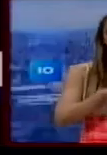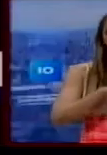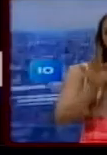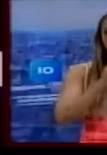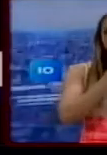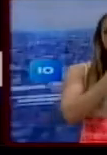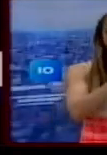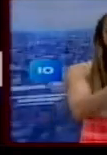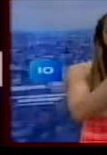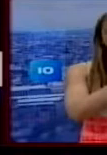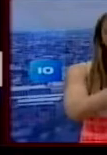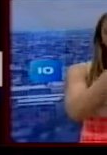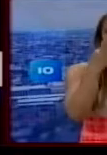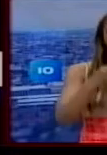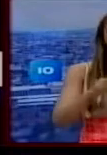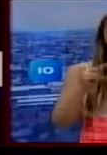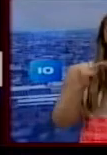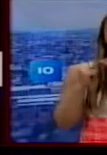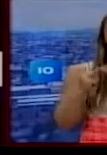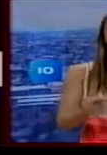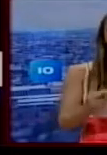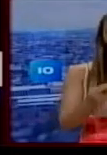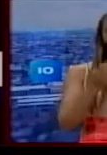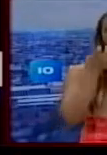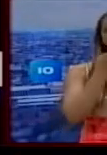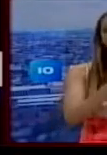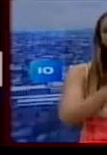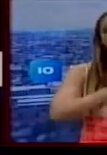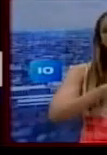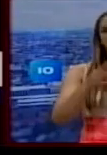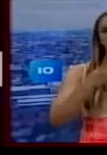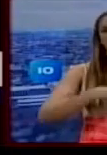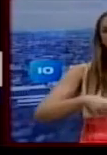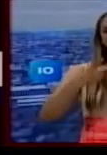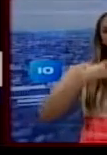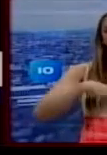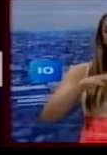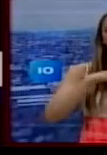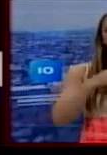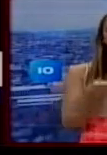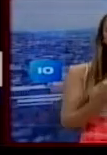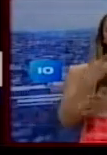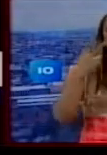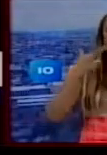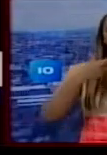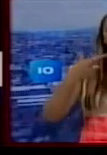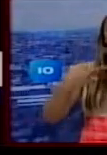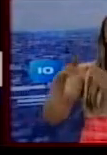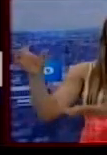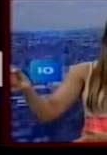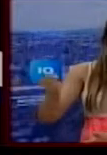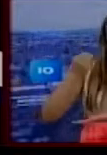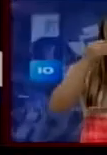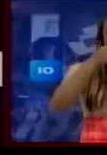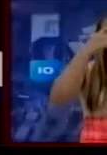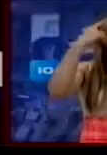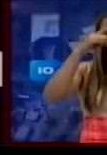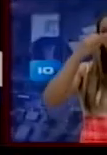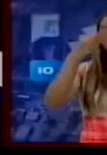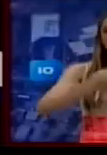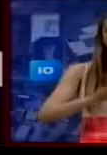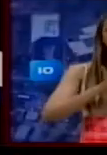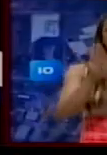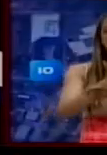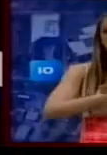ese acuerdo, se puede lograr que haya una reprogramación integral de los recursos para terminar de una vez por todas con la